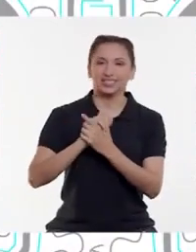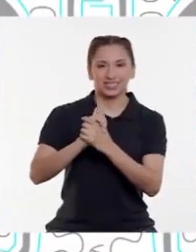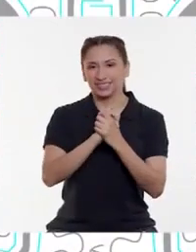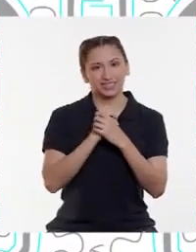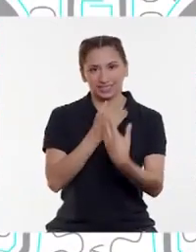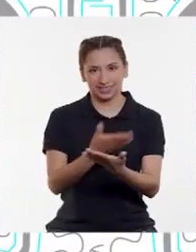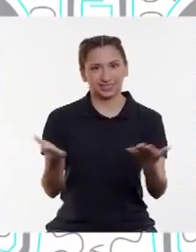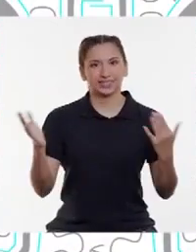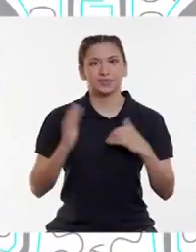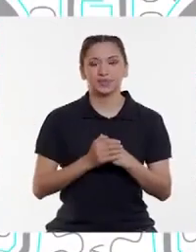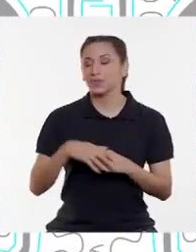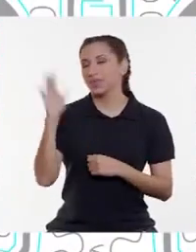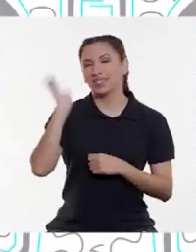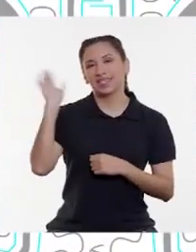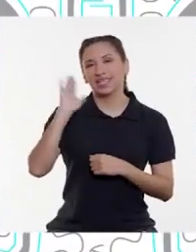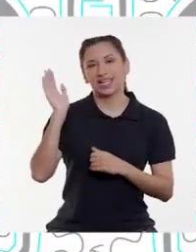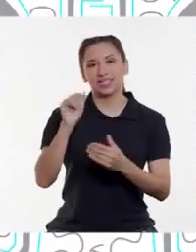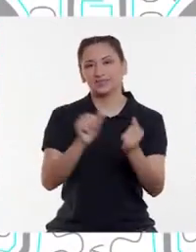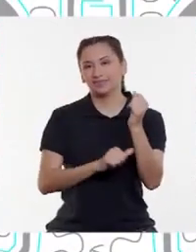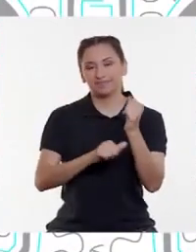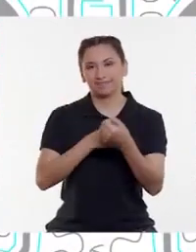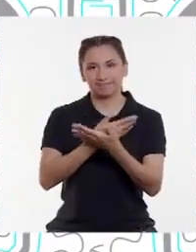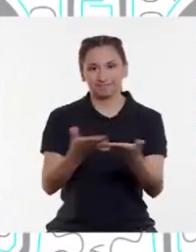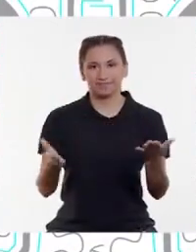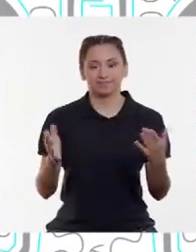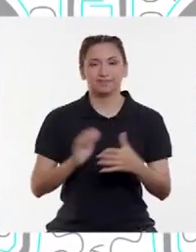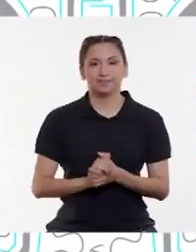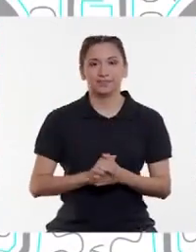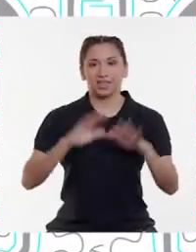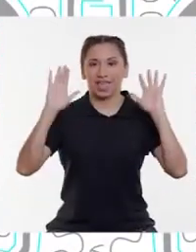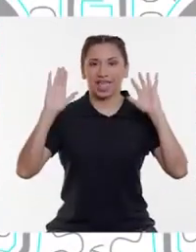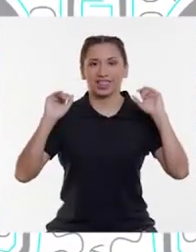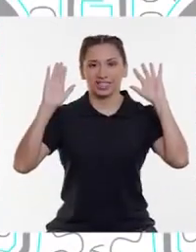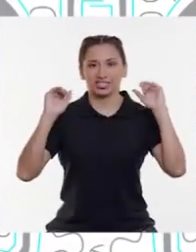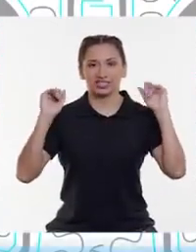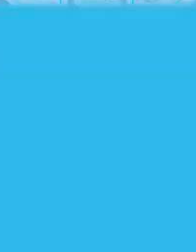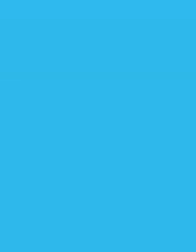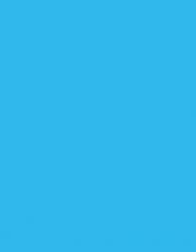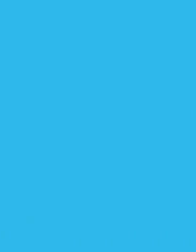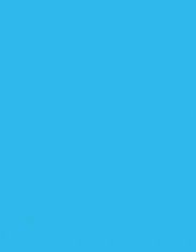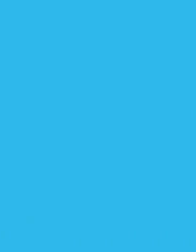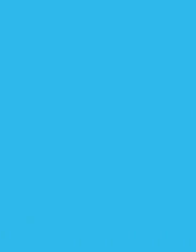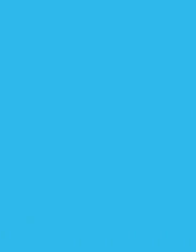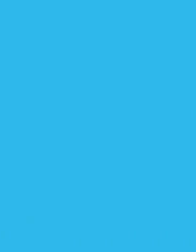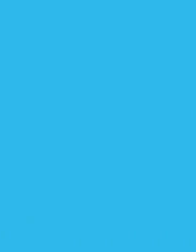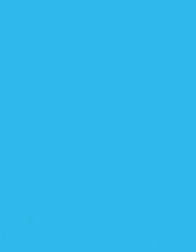¡Hatahana! ¡Kaki sin cama! ¡Adiós a todos!